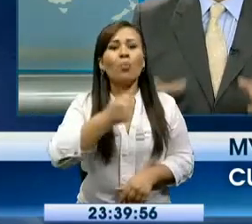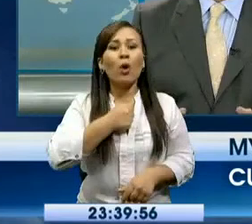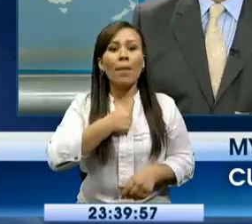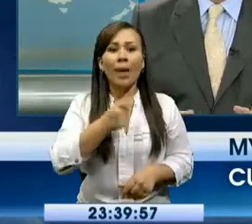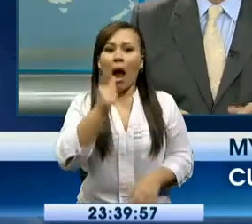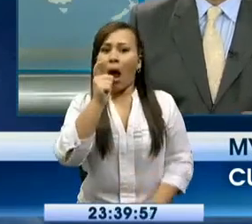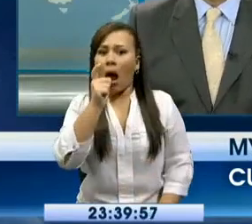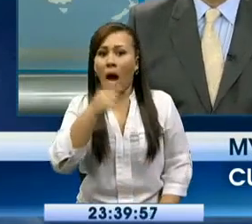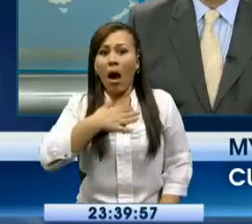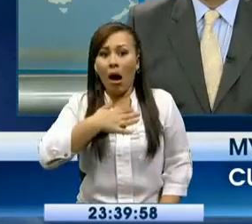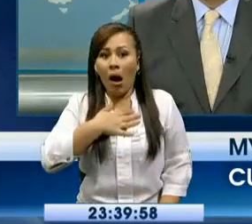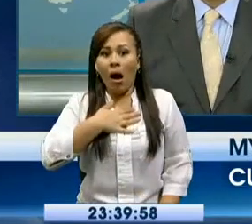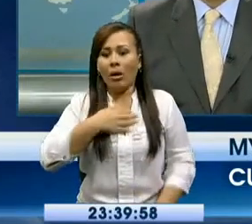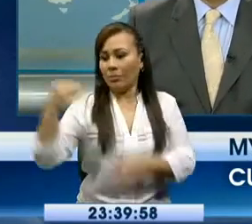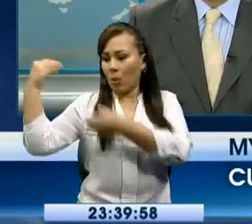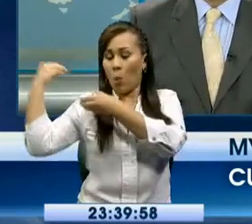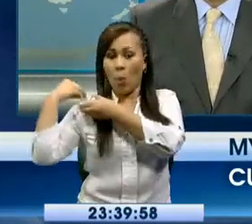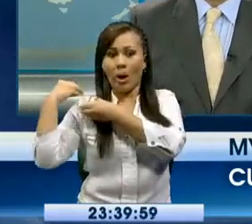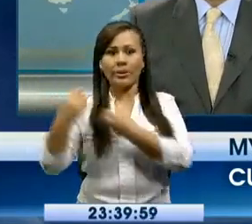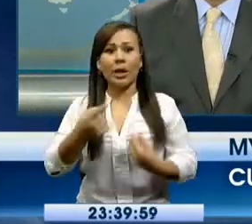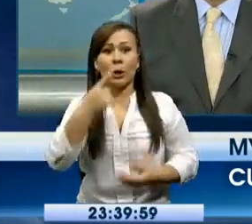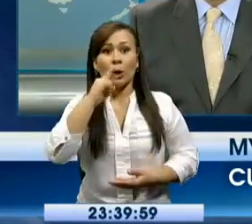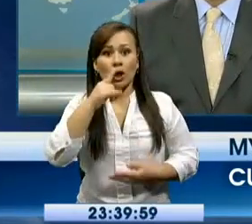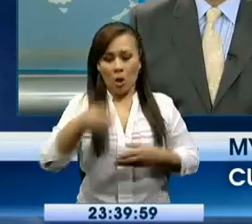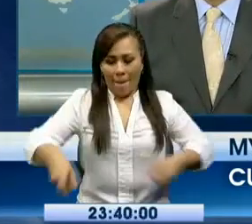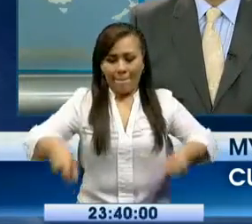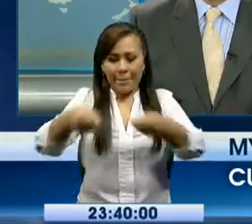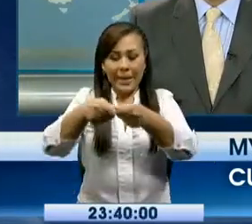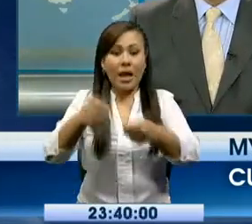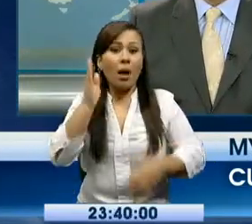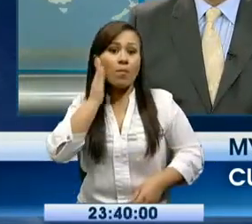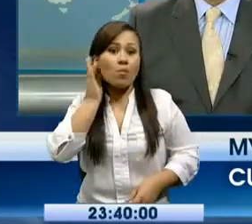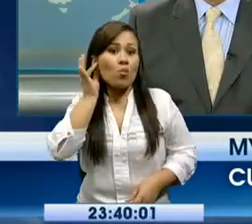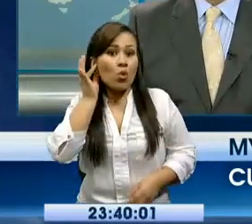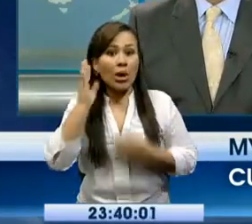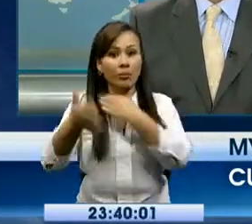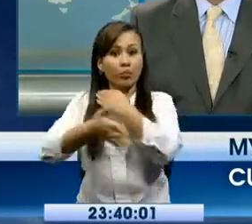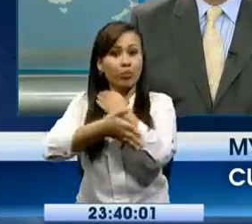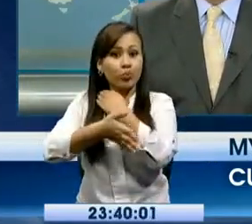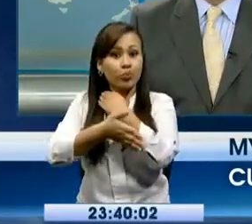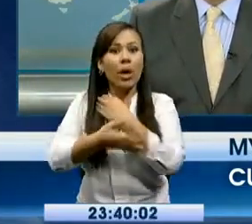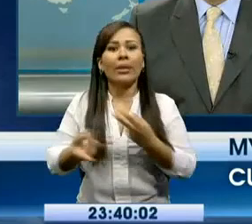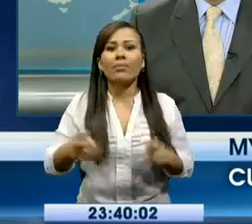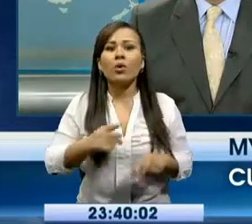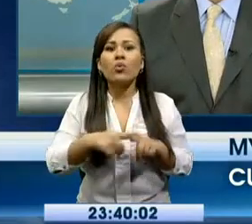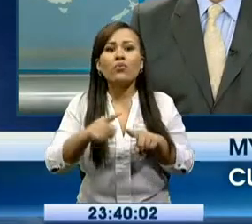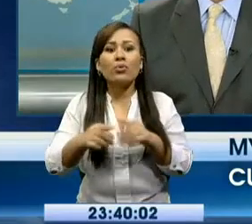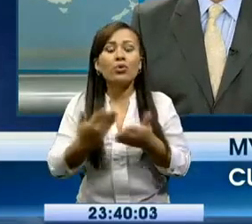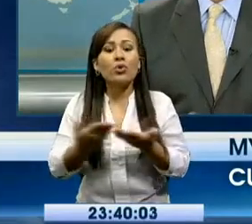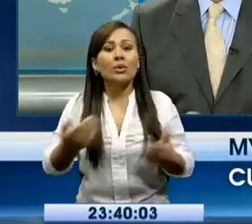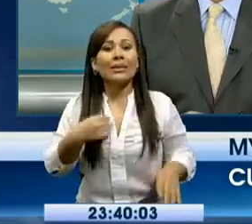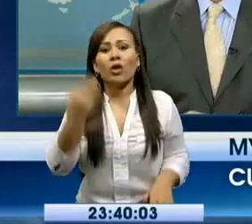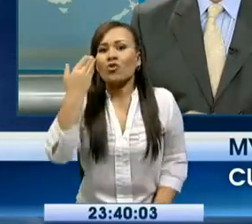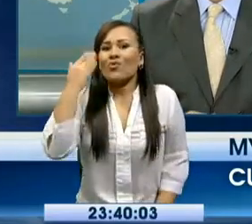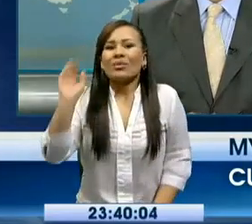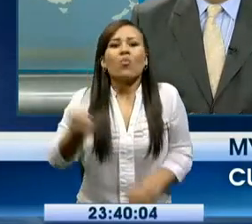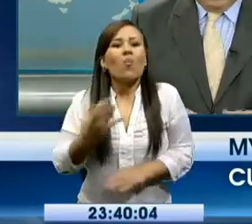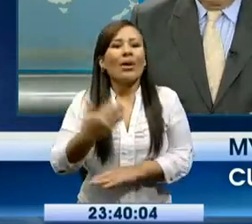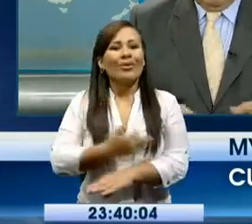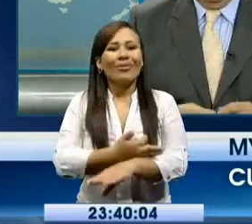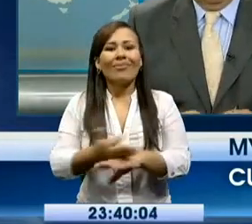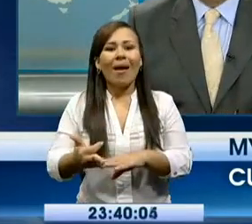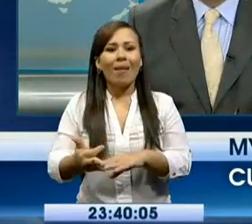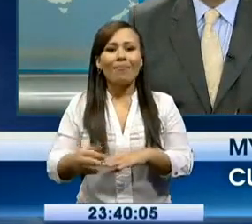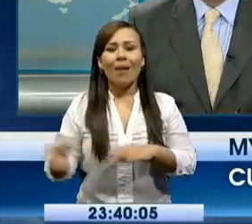un radio. Así es, los que tienen niños siempre tener pañales, las mujeres, toallas sanitarias, o sea, este tipo de cosas, porque no sabemos el tiempo que va. Claro.